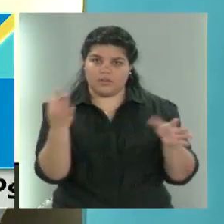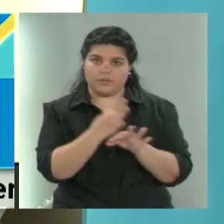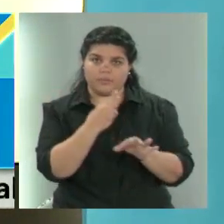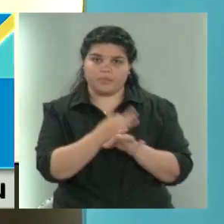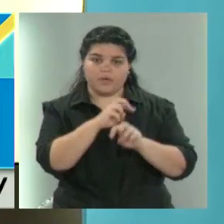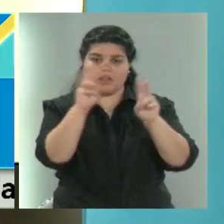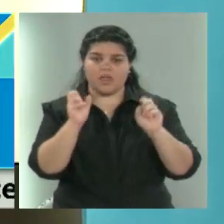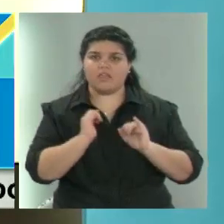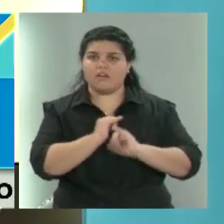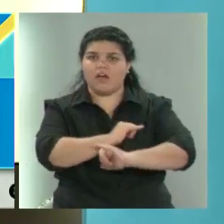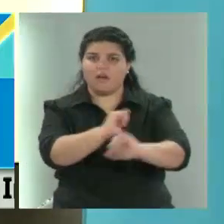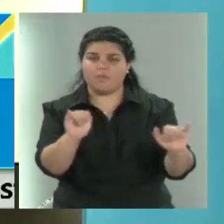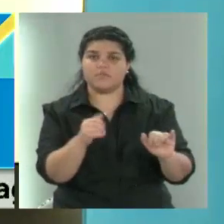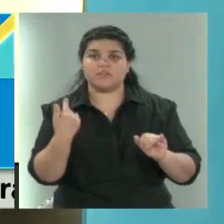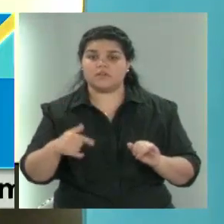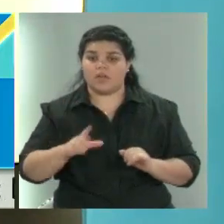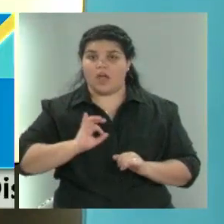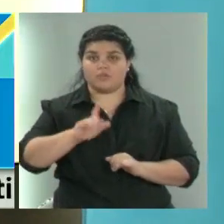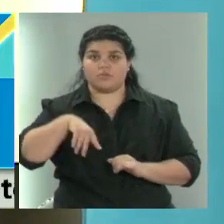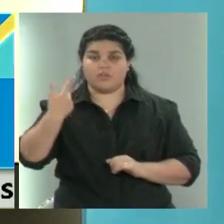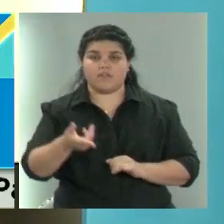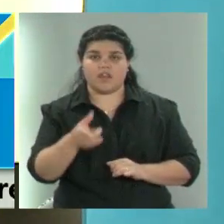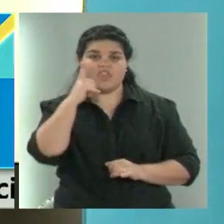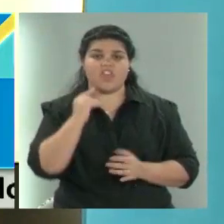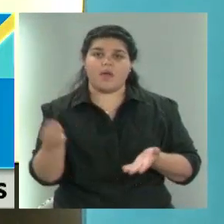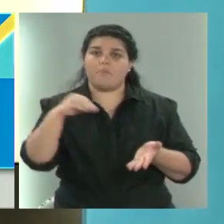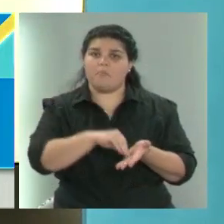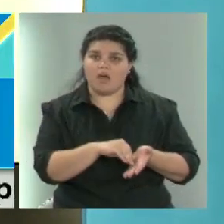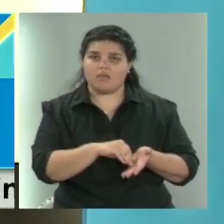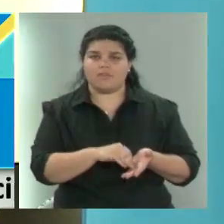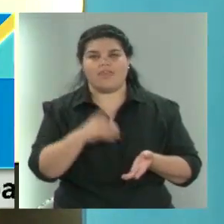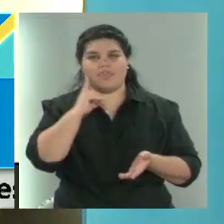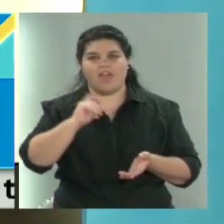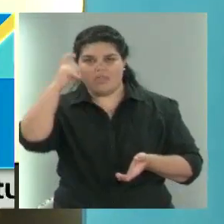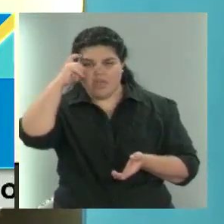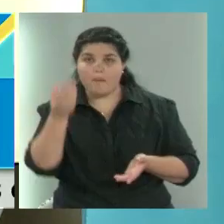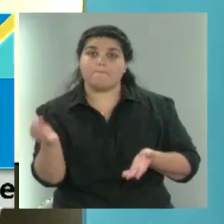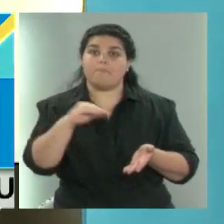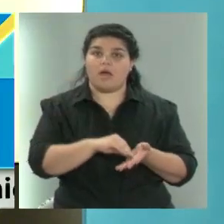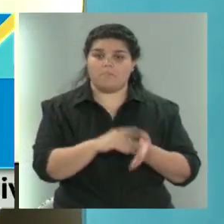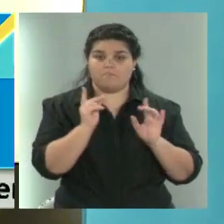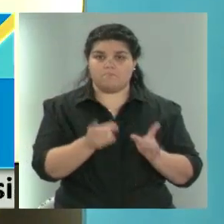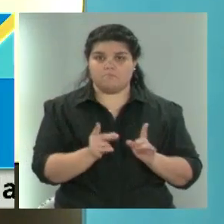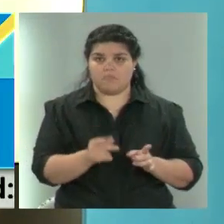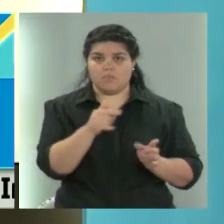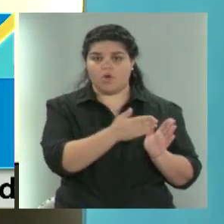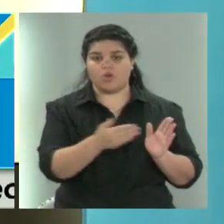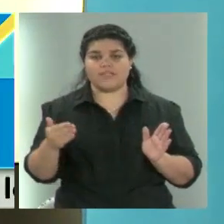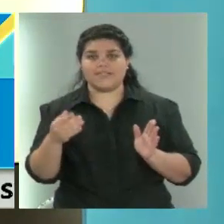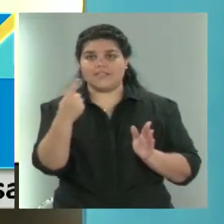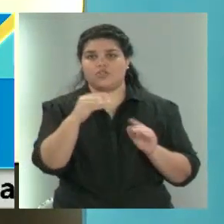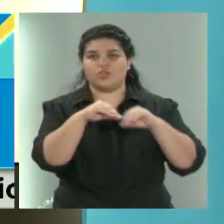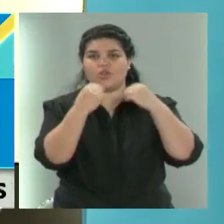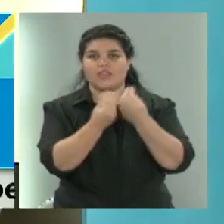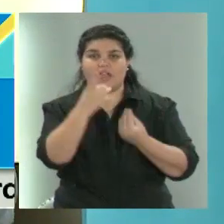de informar que va a partir del año que viene a aumentar la cantidad de días, 10 días más de hecho, a los que estaban estipulados y llegar a los 190